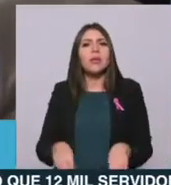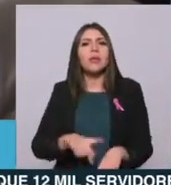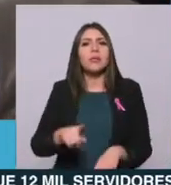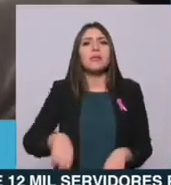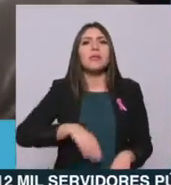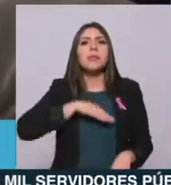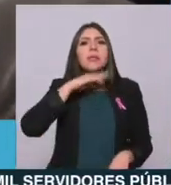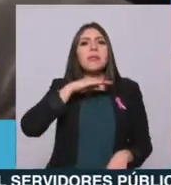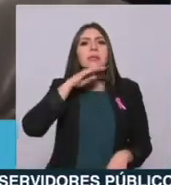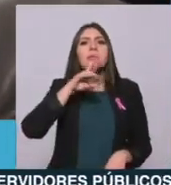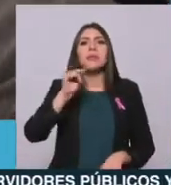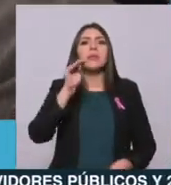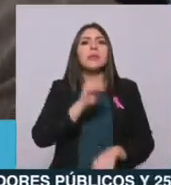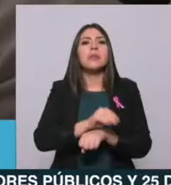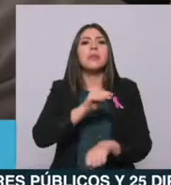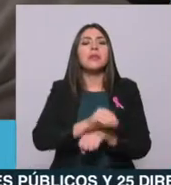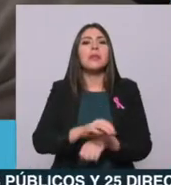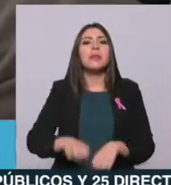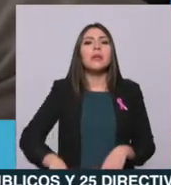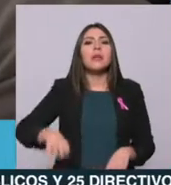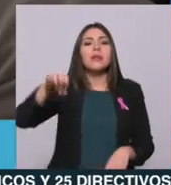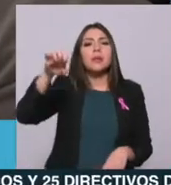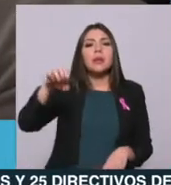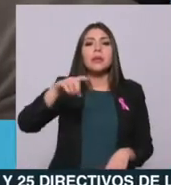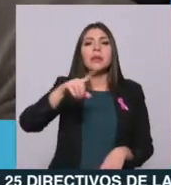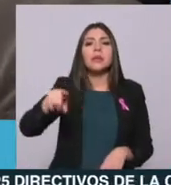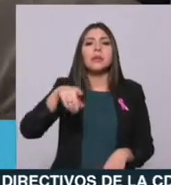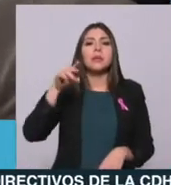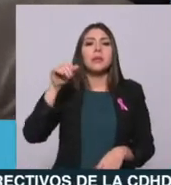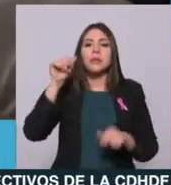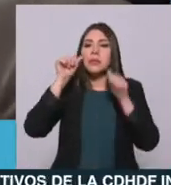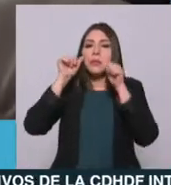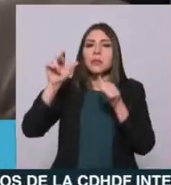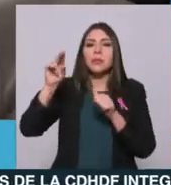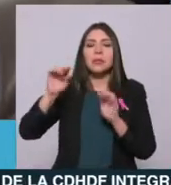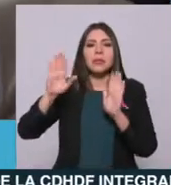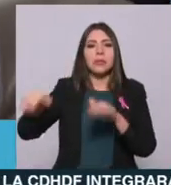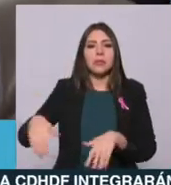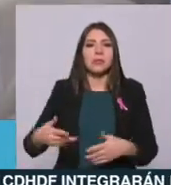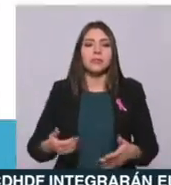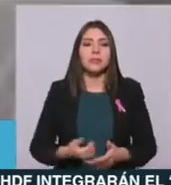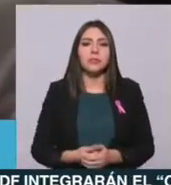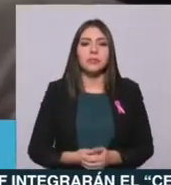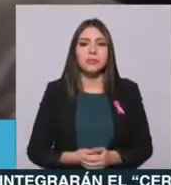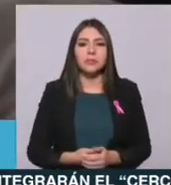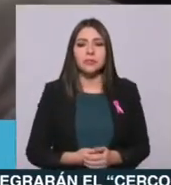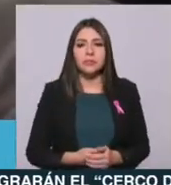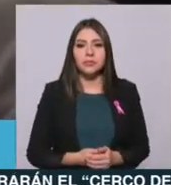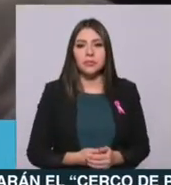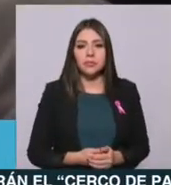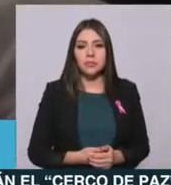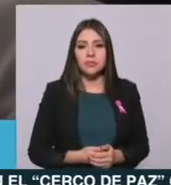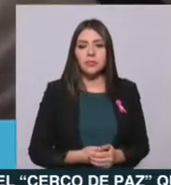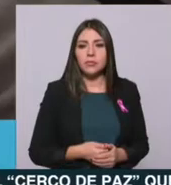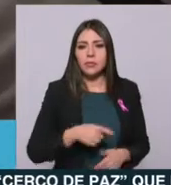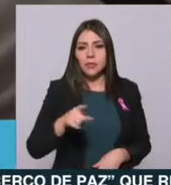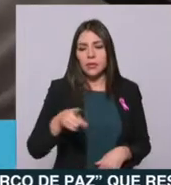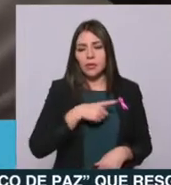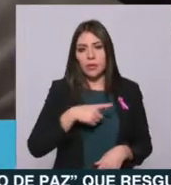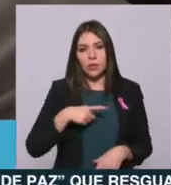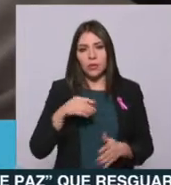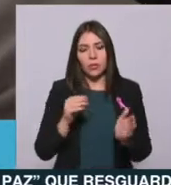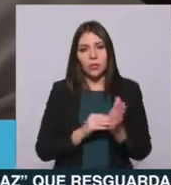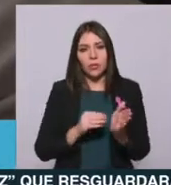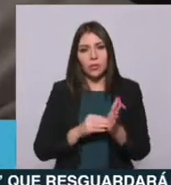olvidan de los adultos mayores y los dejan, no los toman en cuenta y mucho menos los respetan. Bueno, mira, todo eso se tiene que seguir inculcando y se